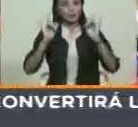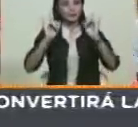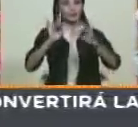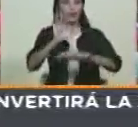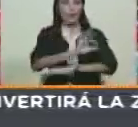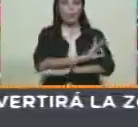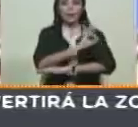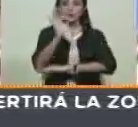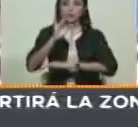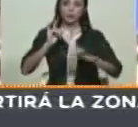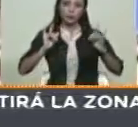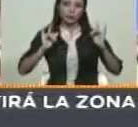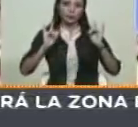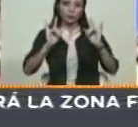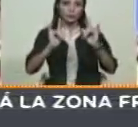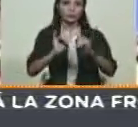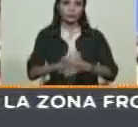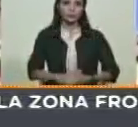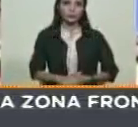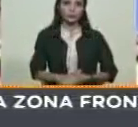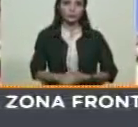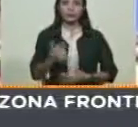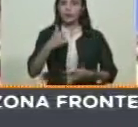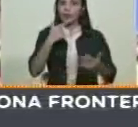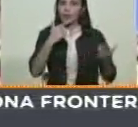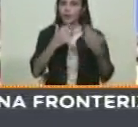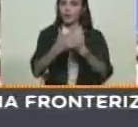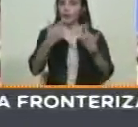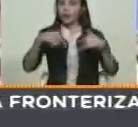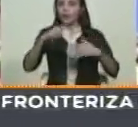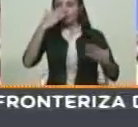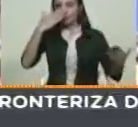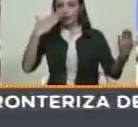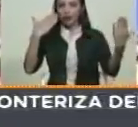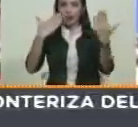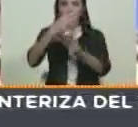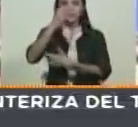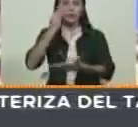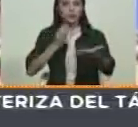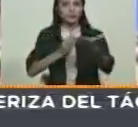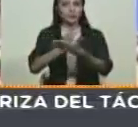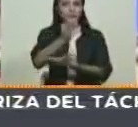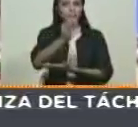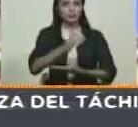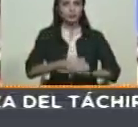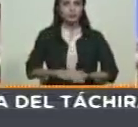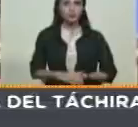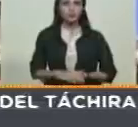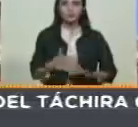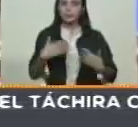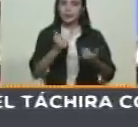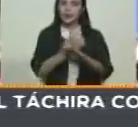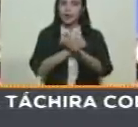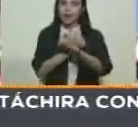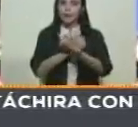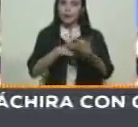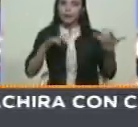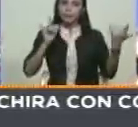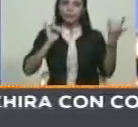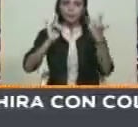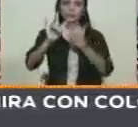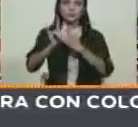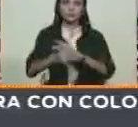barquisimeto te amo y te digo hasta la victoria siempre pueblo a nadie